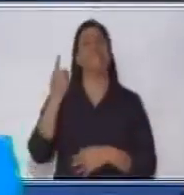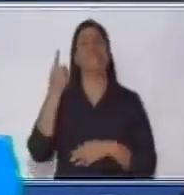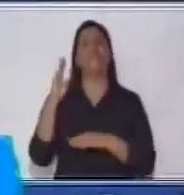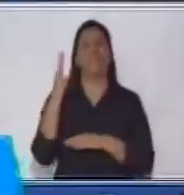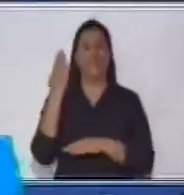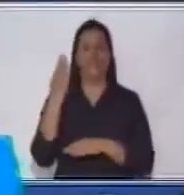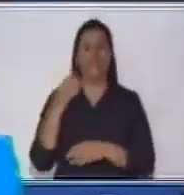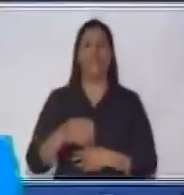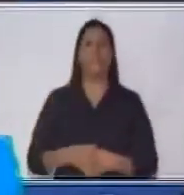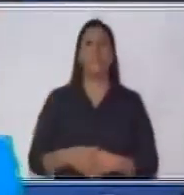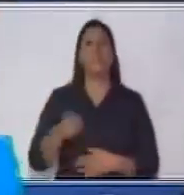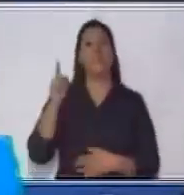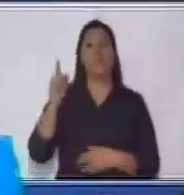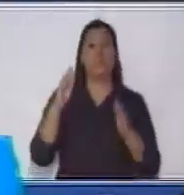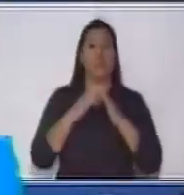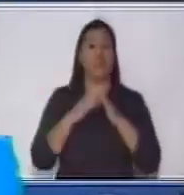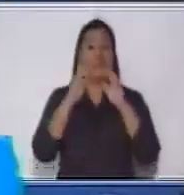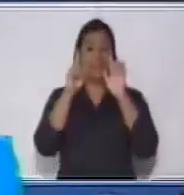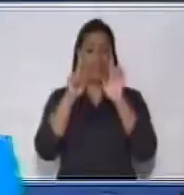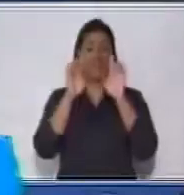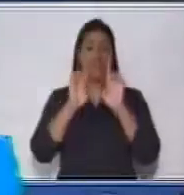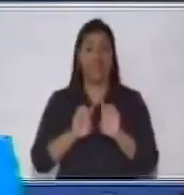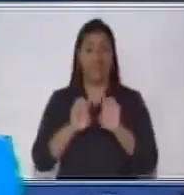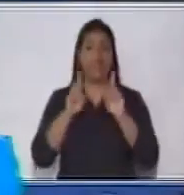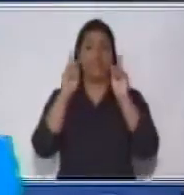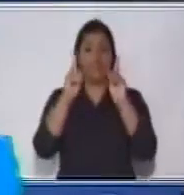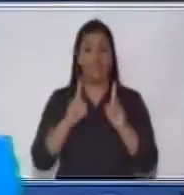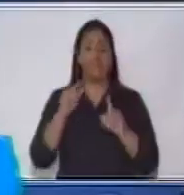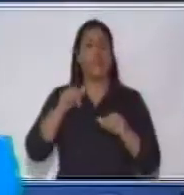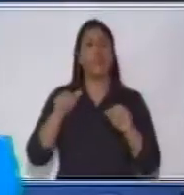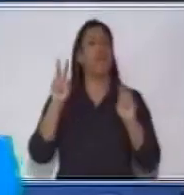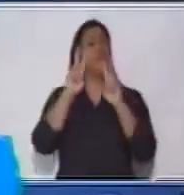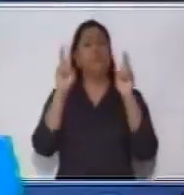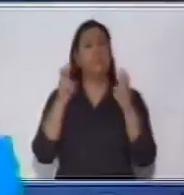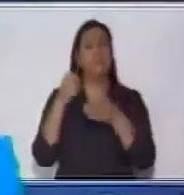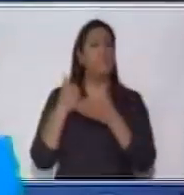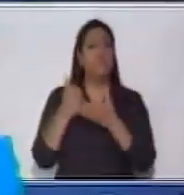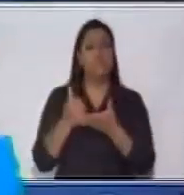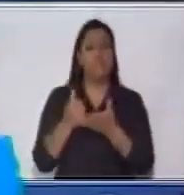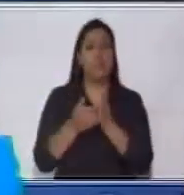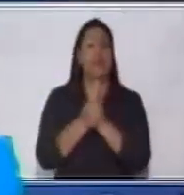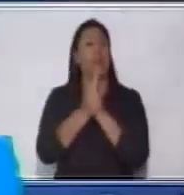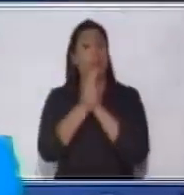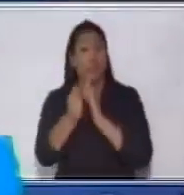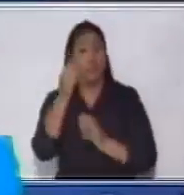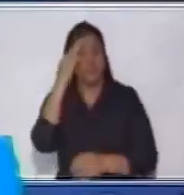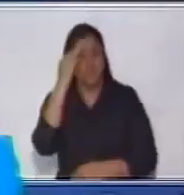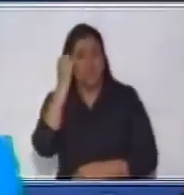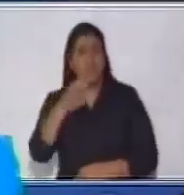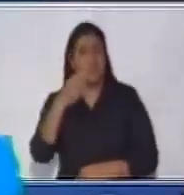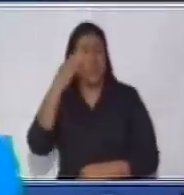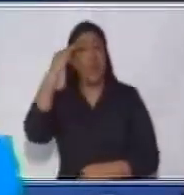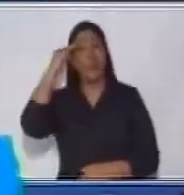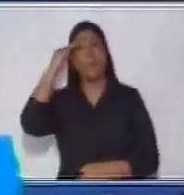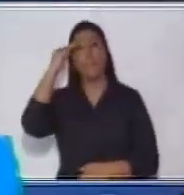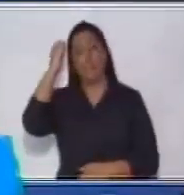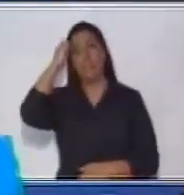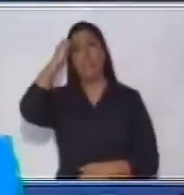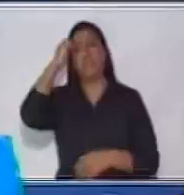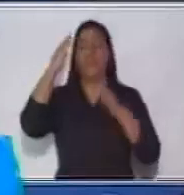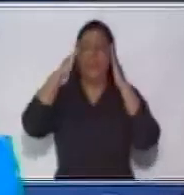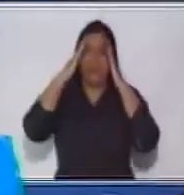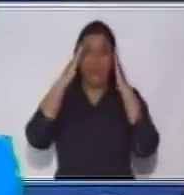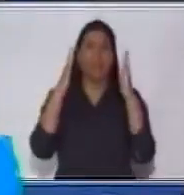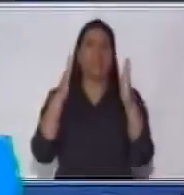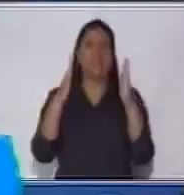discapacidad, este tema les ayudará a ejercitar habilidades y destrezas como la atención, la memoria y las